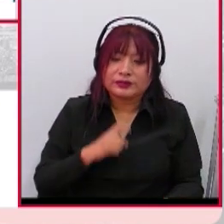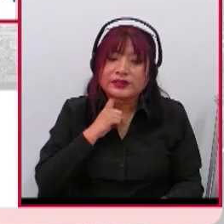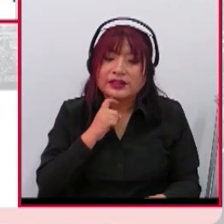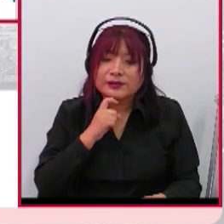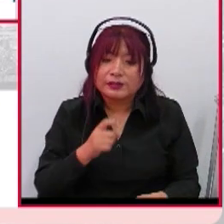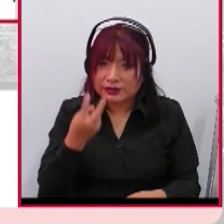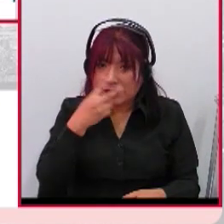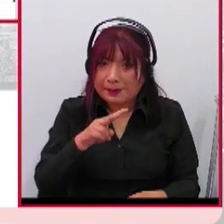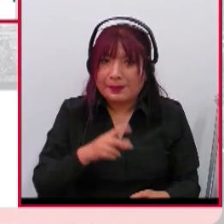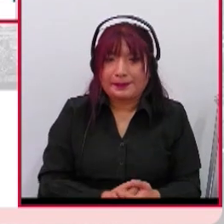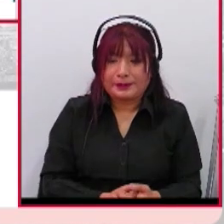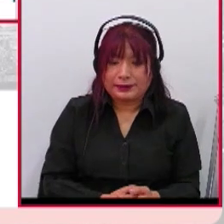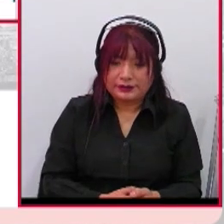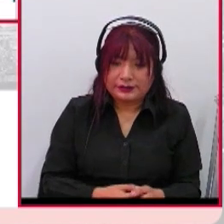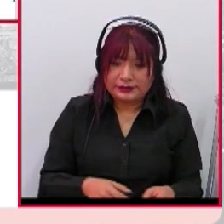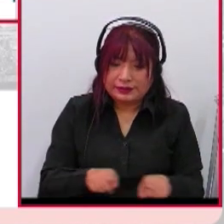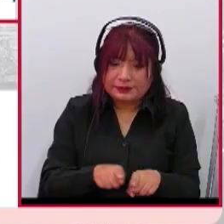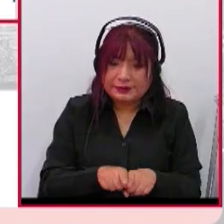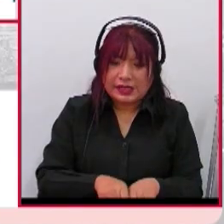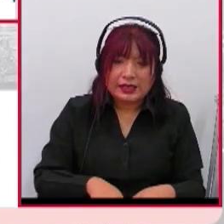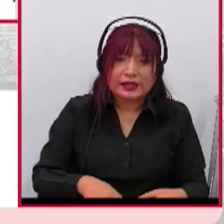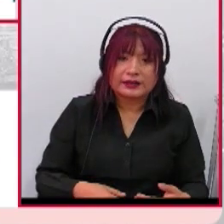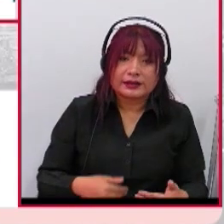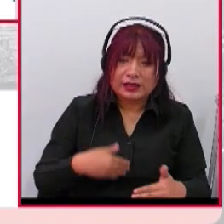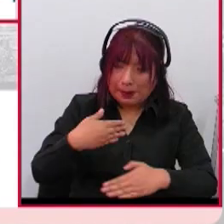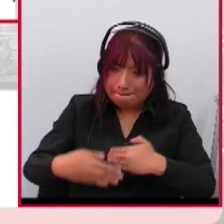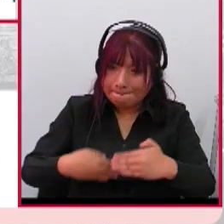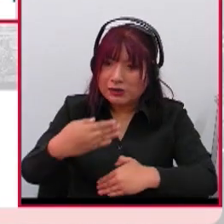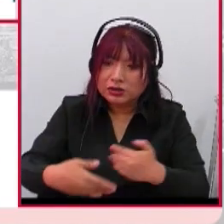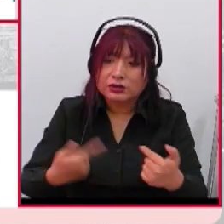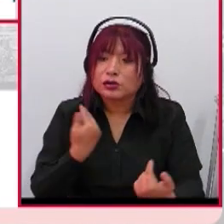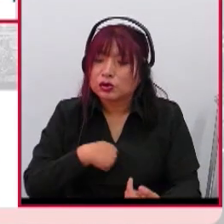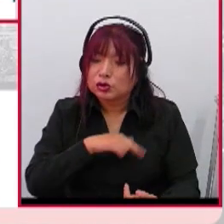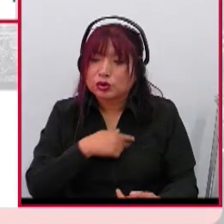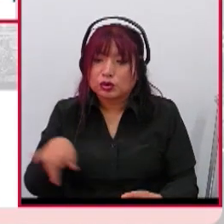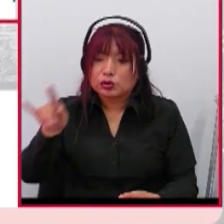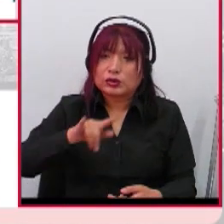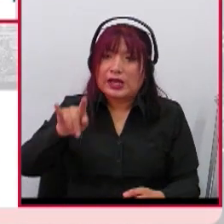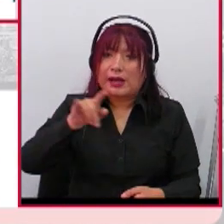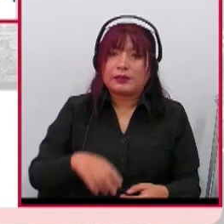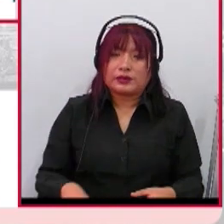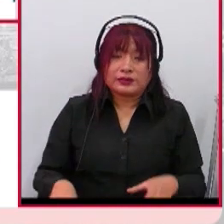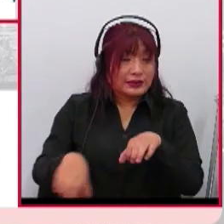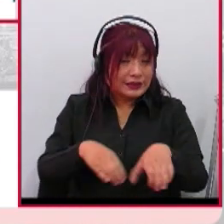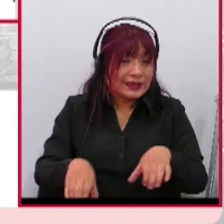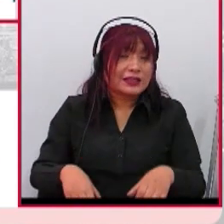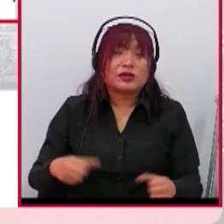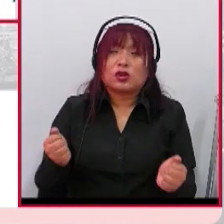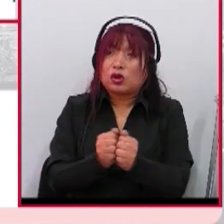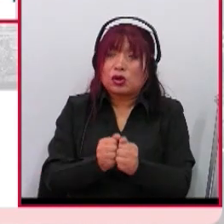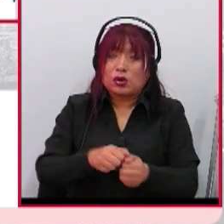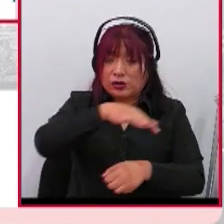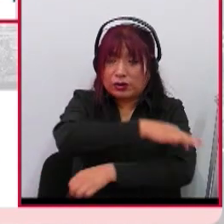fundamental. Hecho en casa, hecho por ingenieros peruanos,